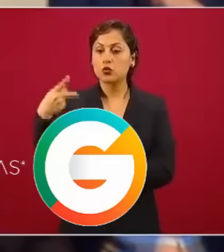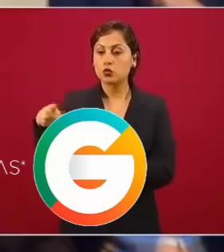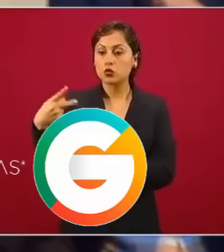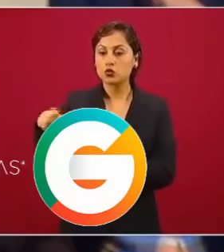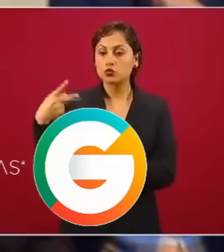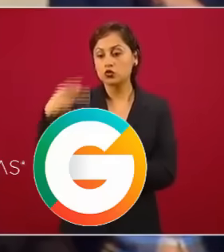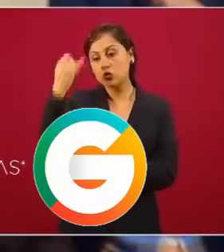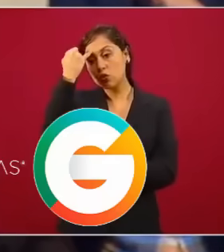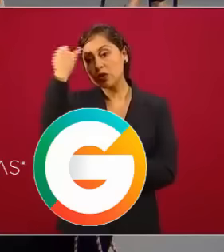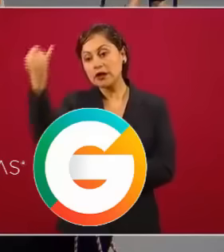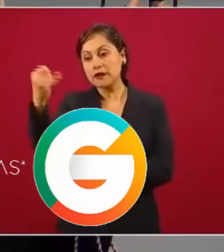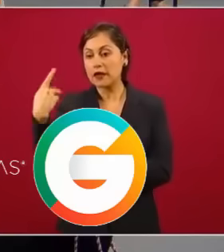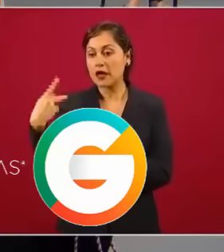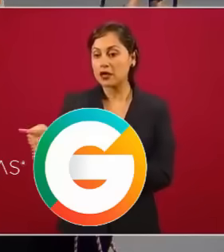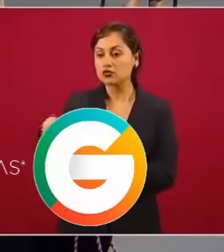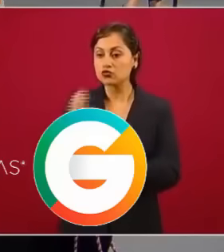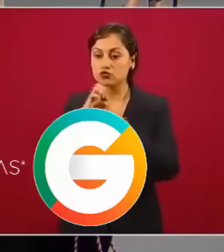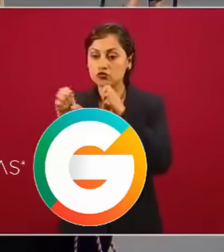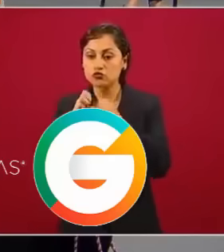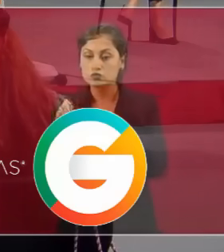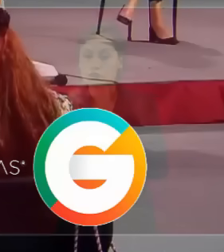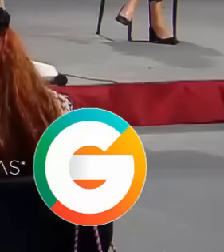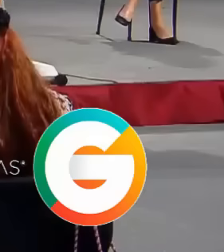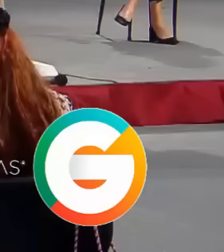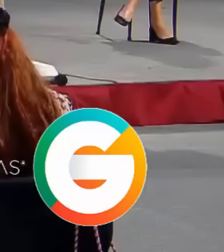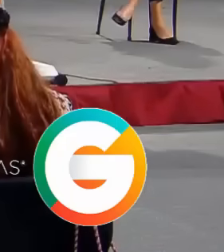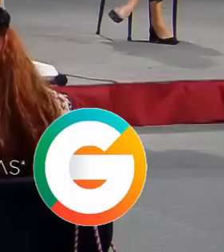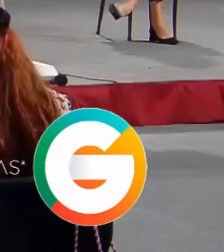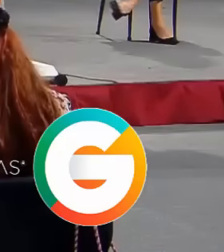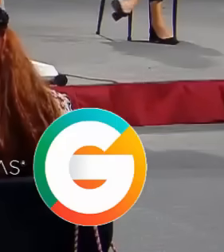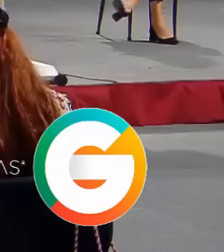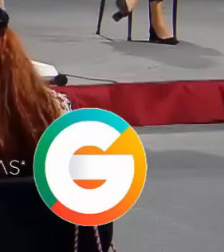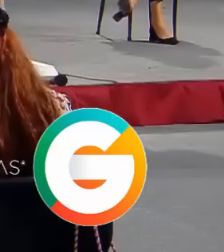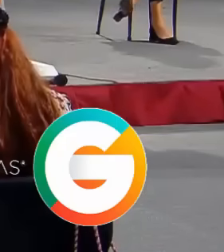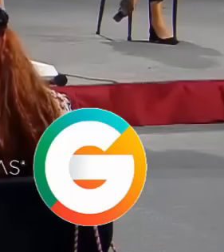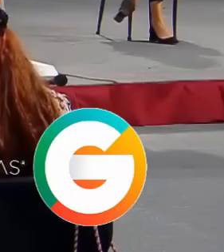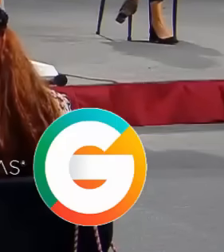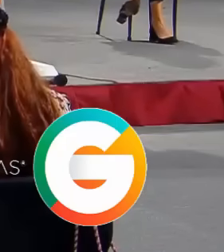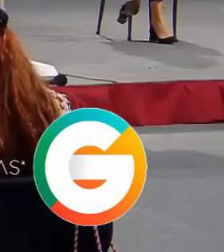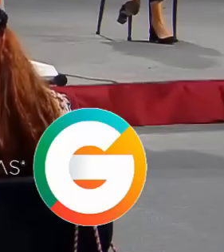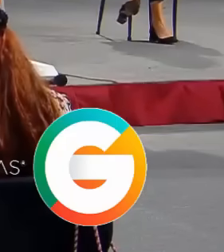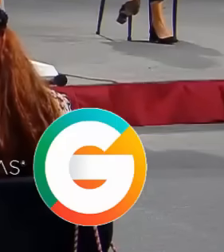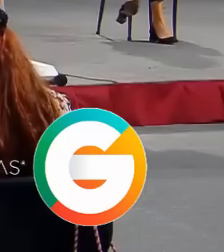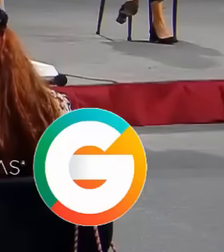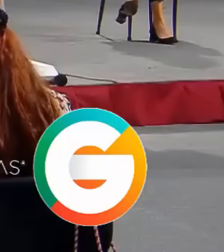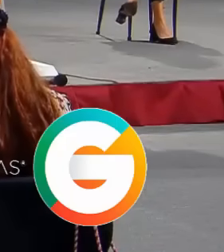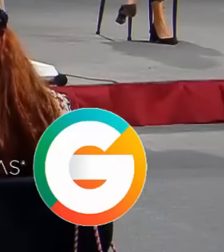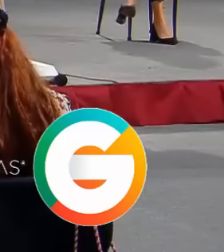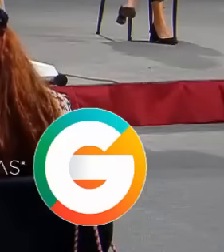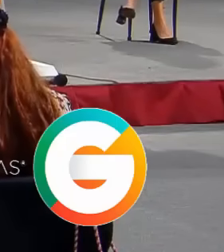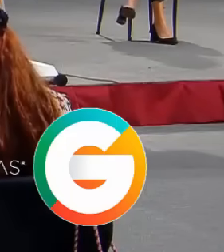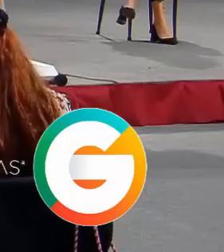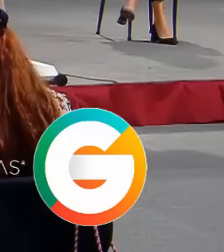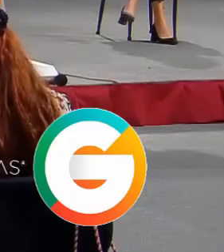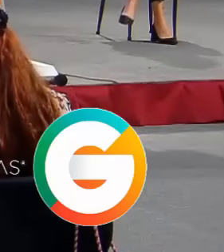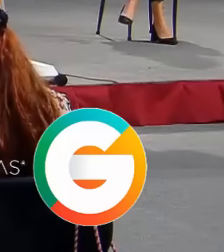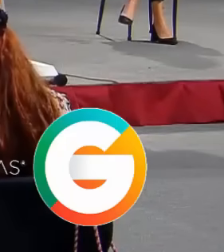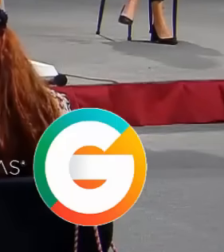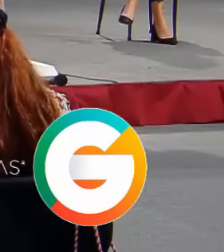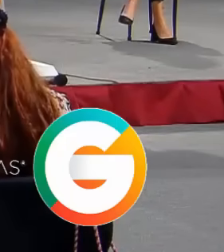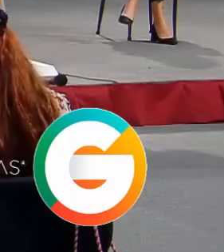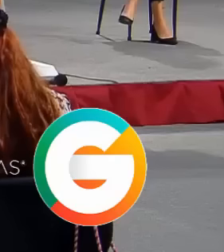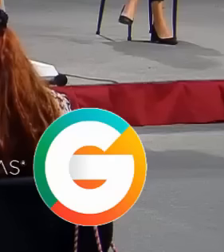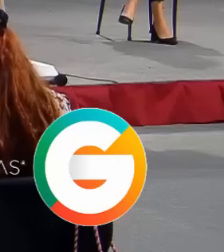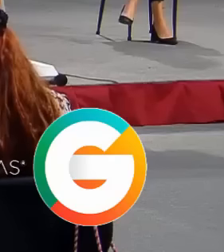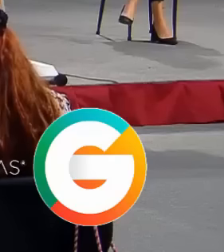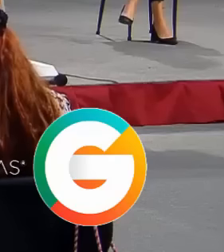a las declaraciones del general? Sería todo, presidente. Con esto, con las declaraciones del general, pues se fortalece aún más la teoría de que Calderón sí